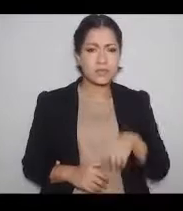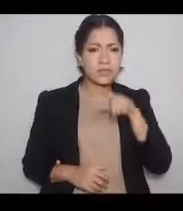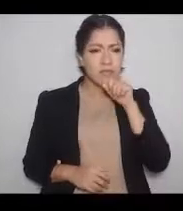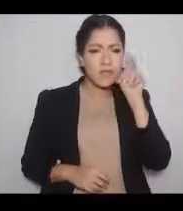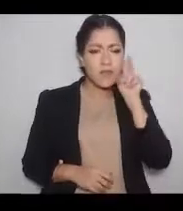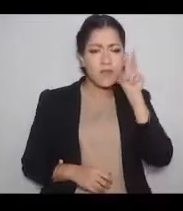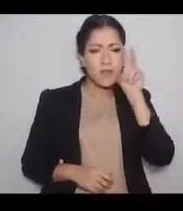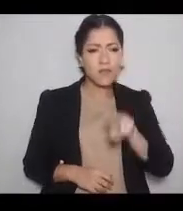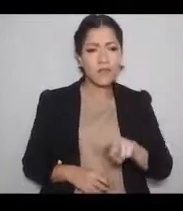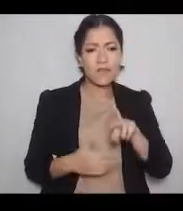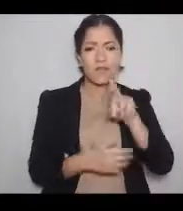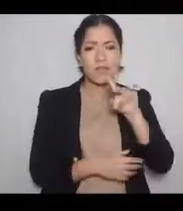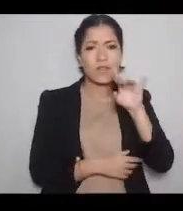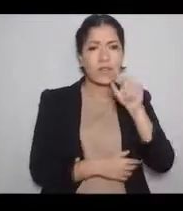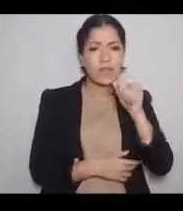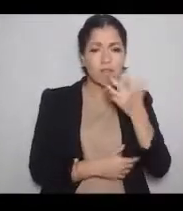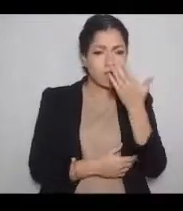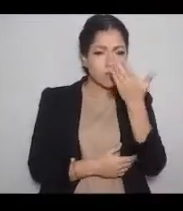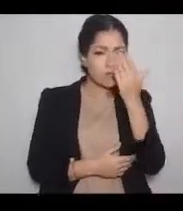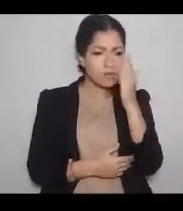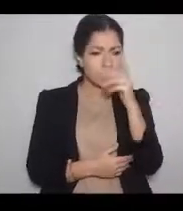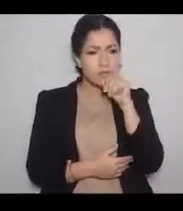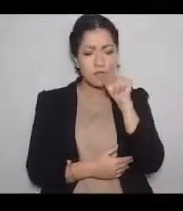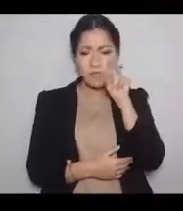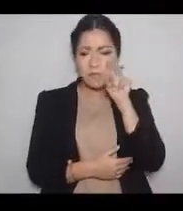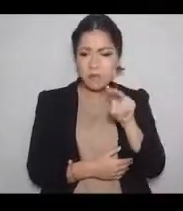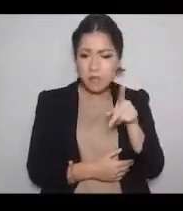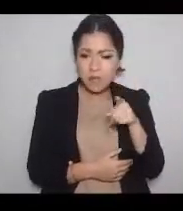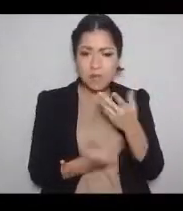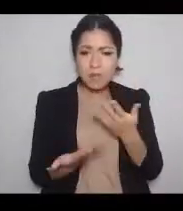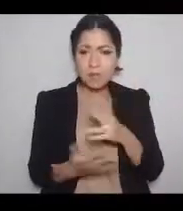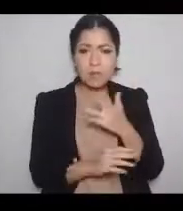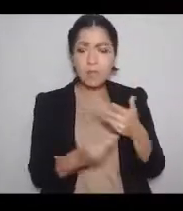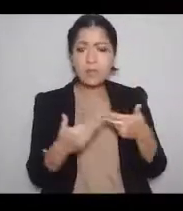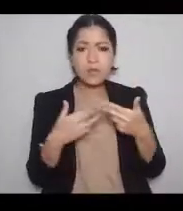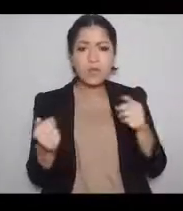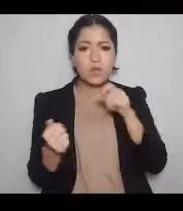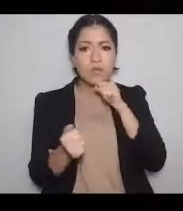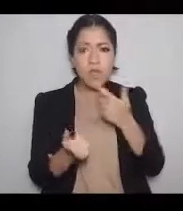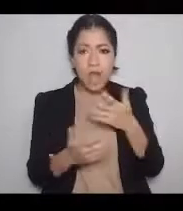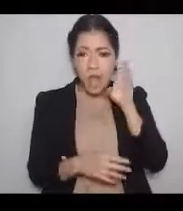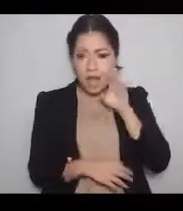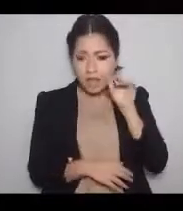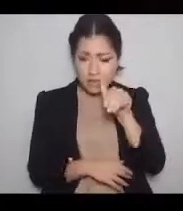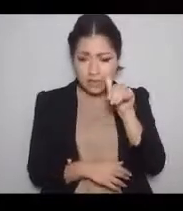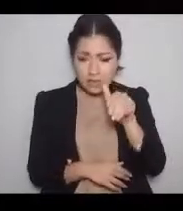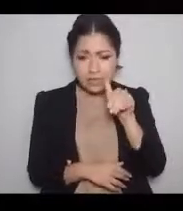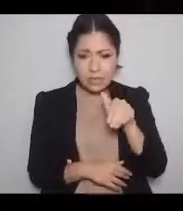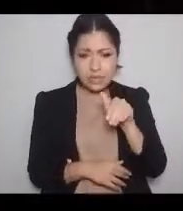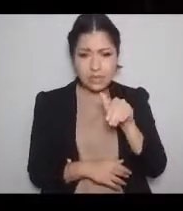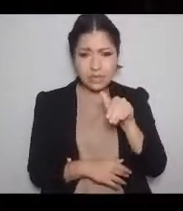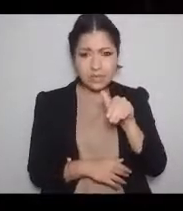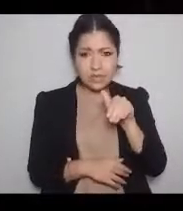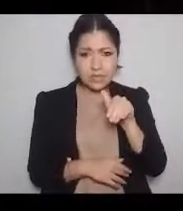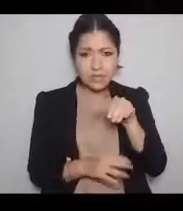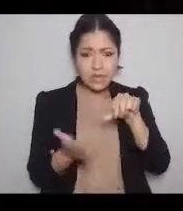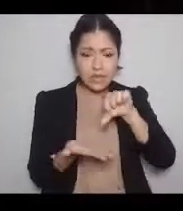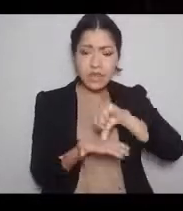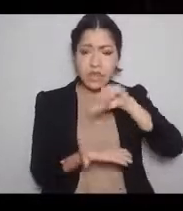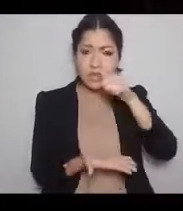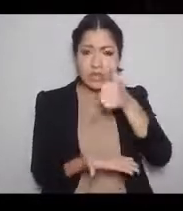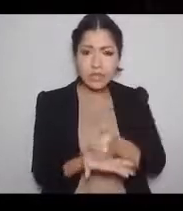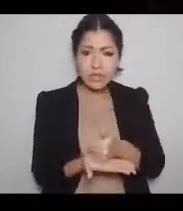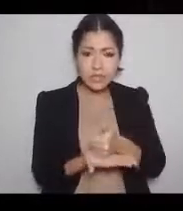Asomarse a esos 100 espejos y ninguno lo reflejó. ¿Dónde está mi enano? Aquí, bajo la cama. ¿Ha